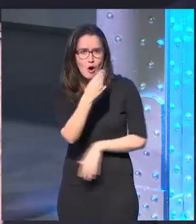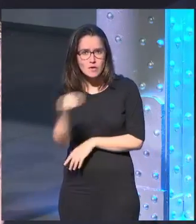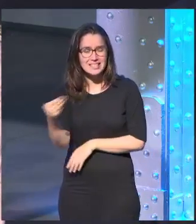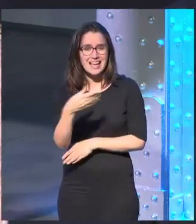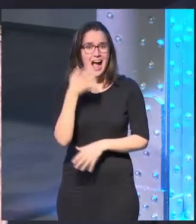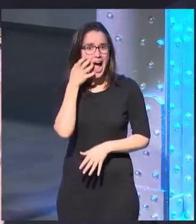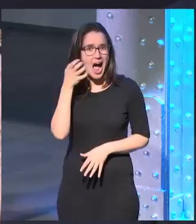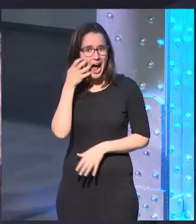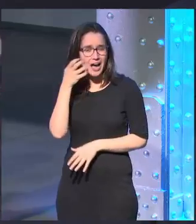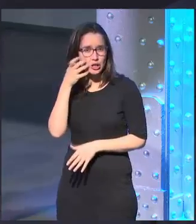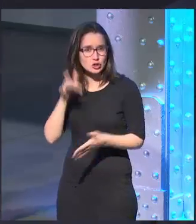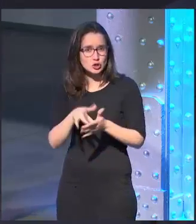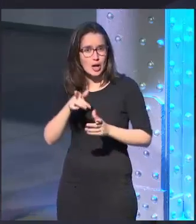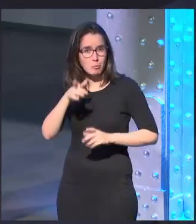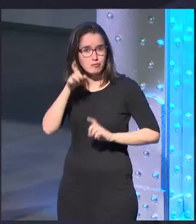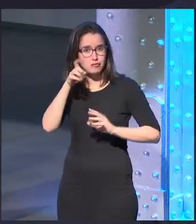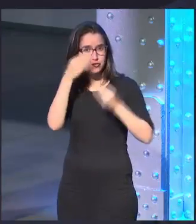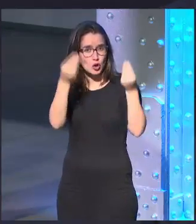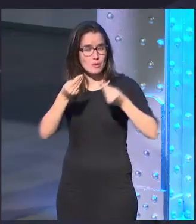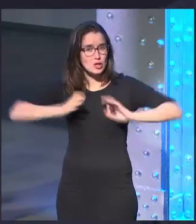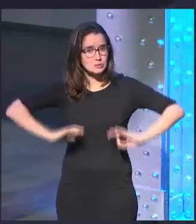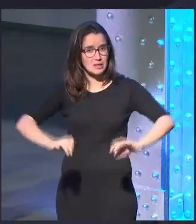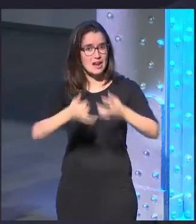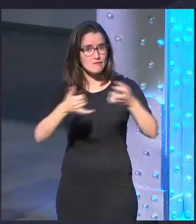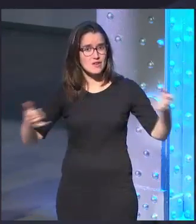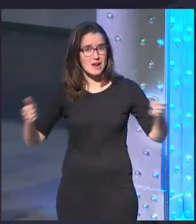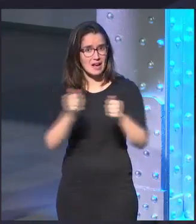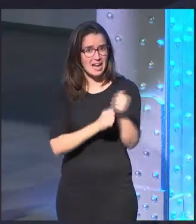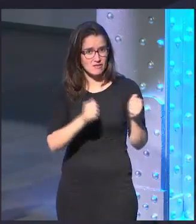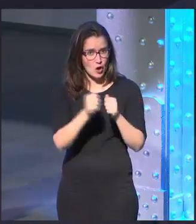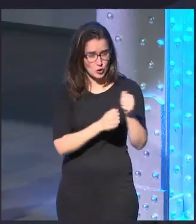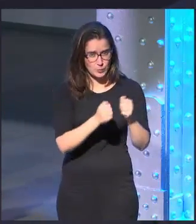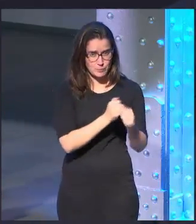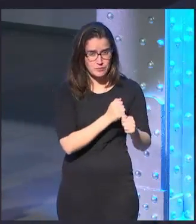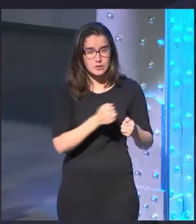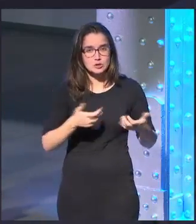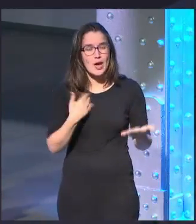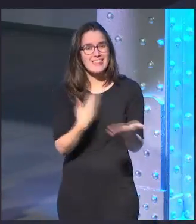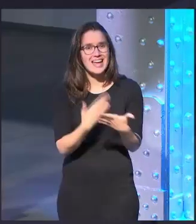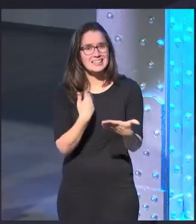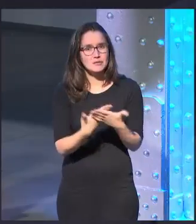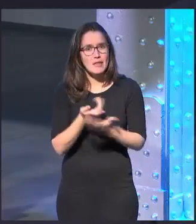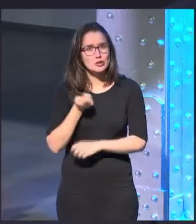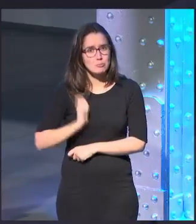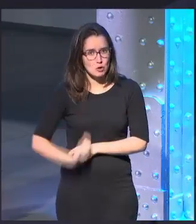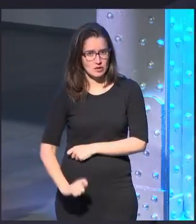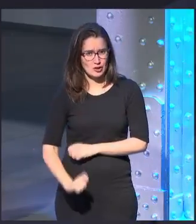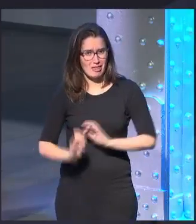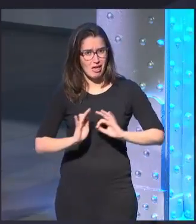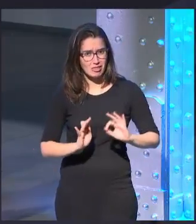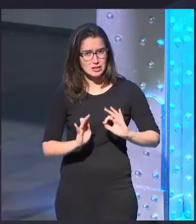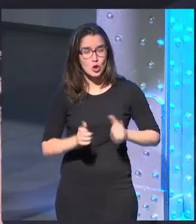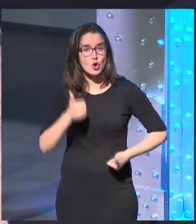una formación específica en fibra de carbono, ¿eh? Entonces, son certificados de profesionalidad